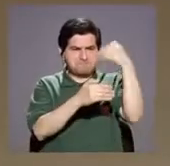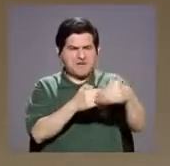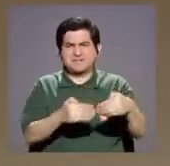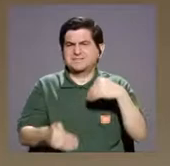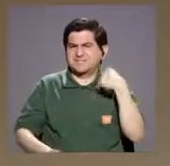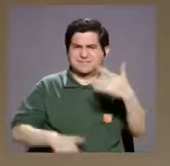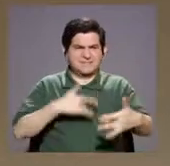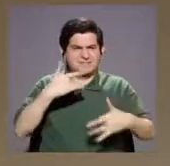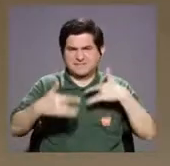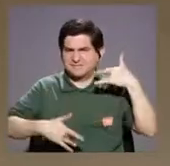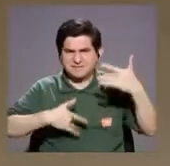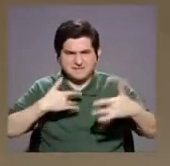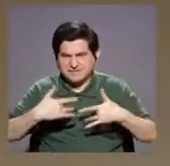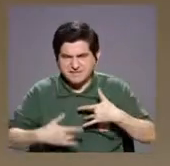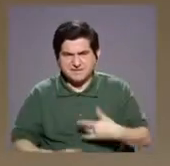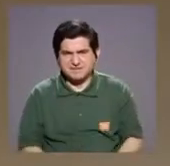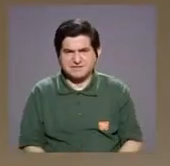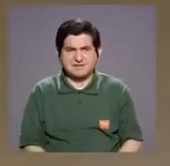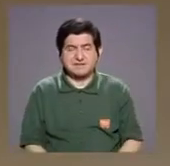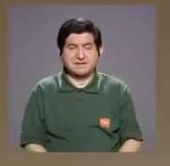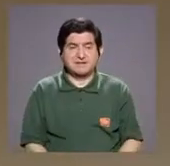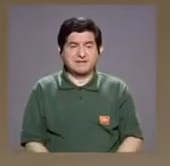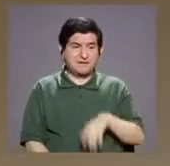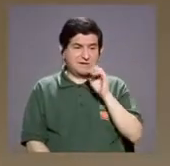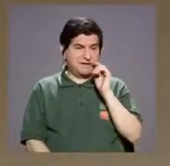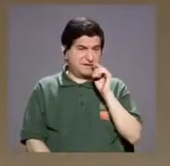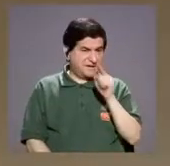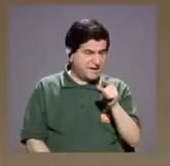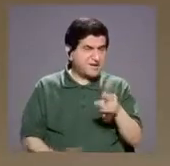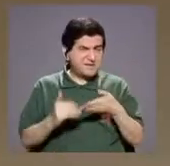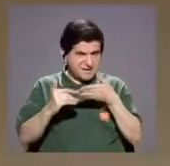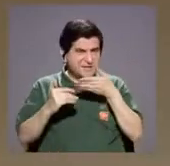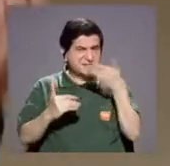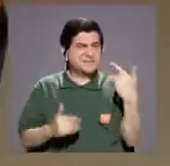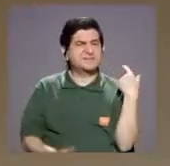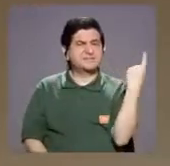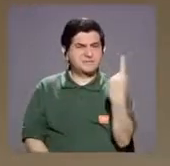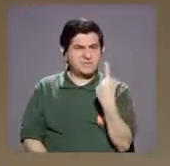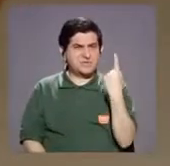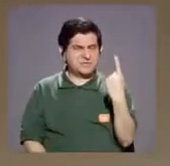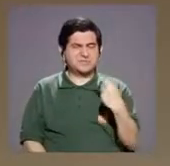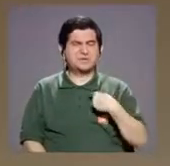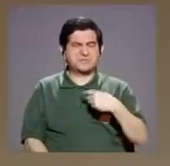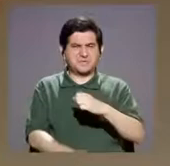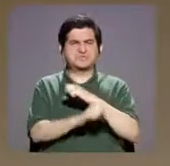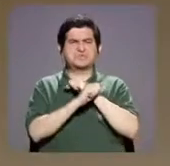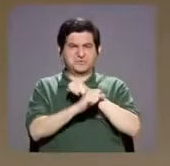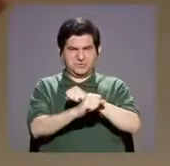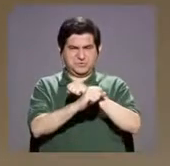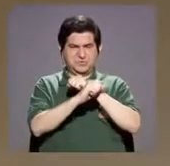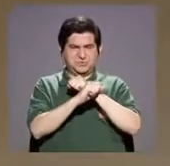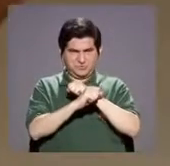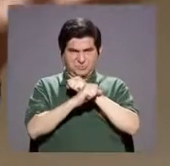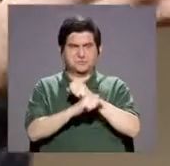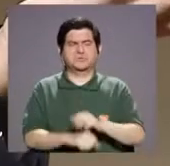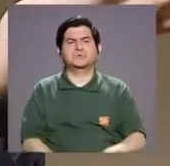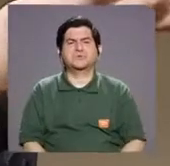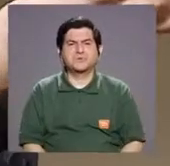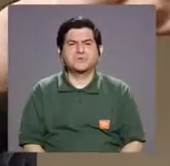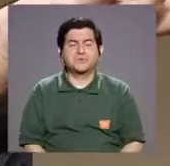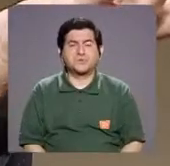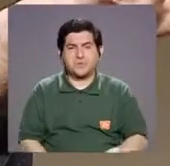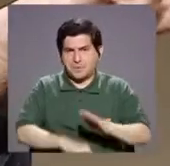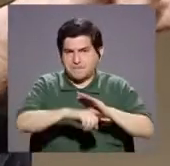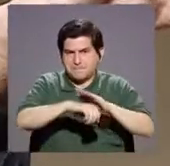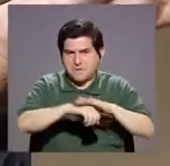sientes y siempre esas cosas estoy seguro que tiene si